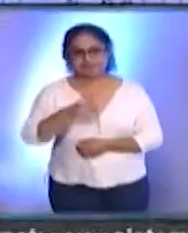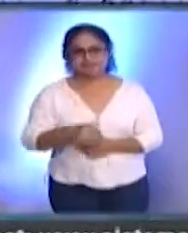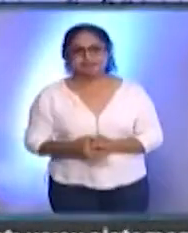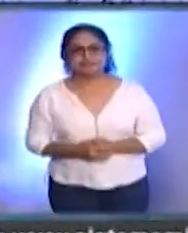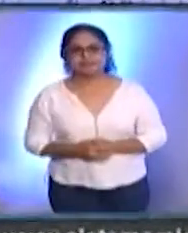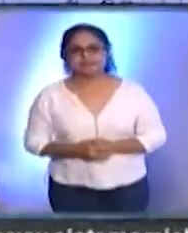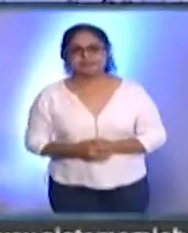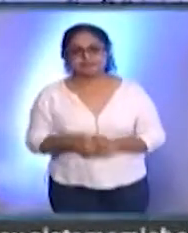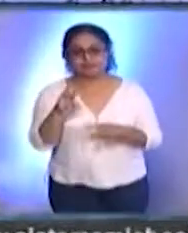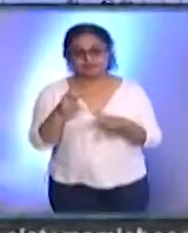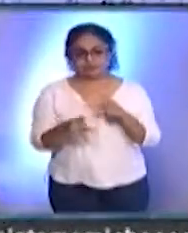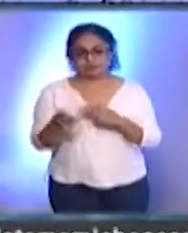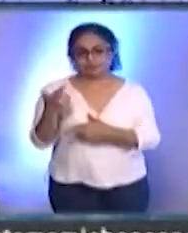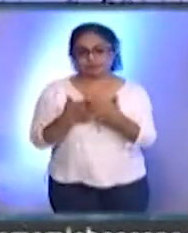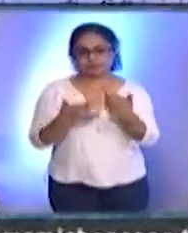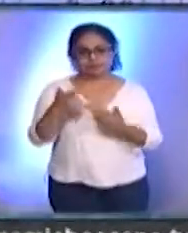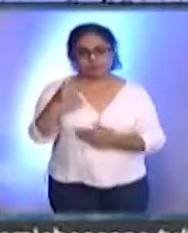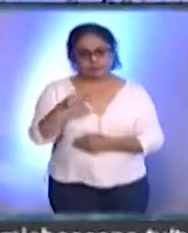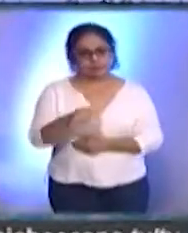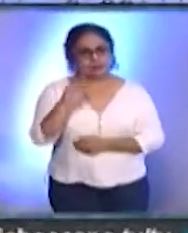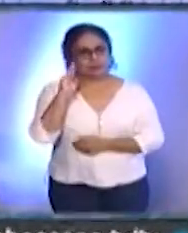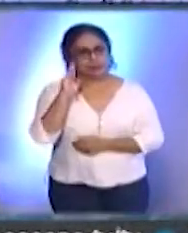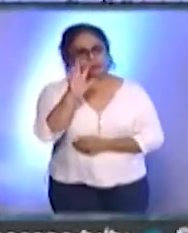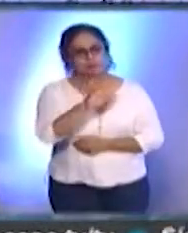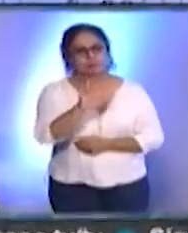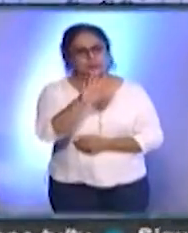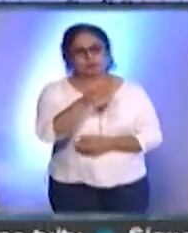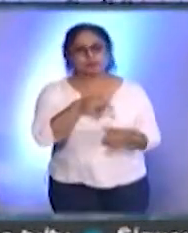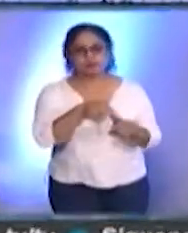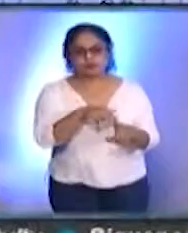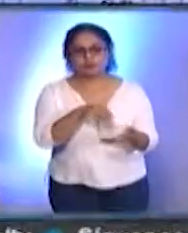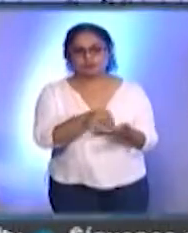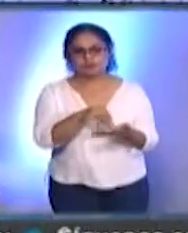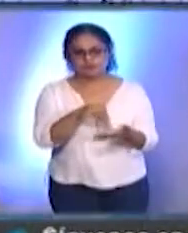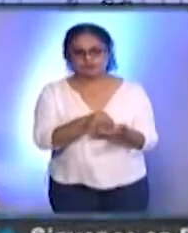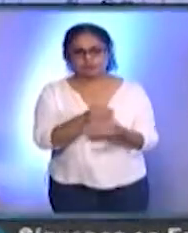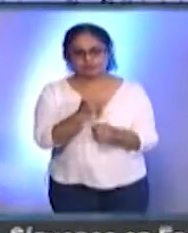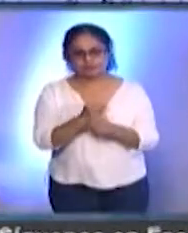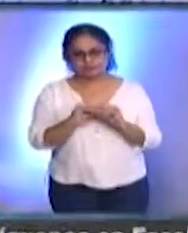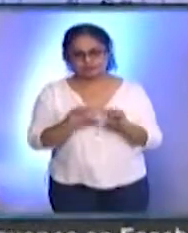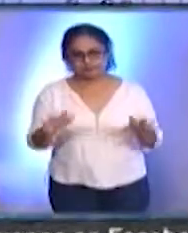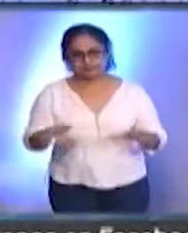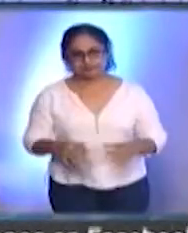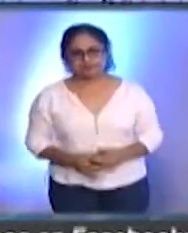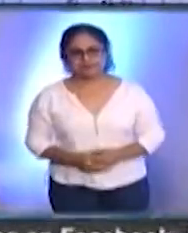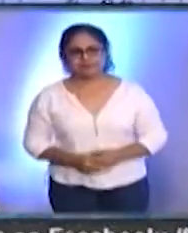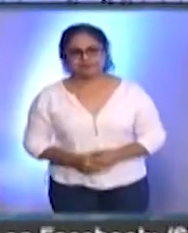Después de la pausa, continuamos con más información para todo el estado de Michoacán.